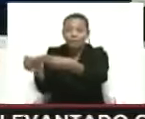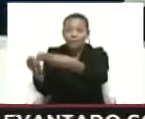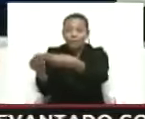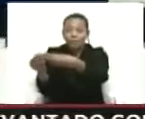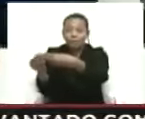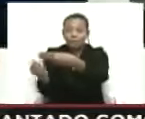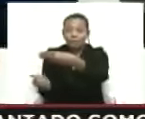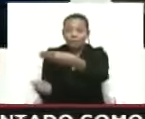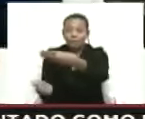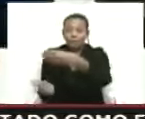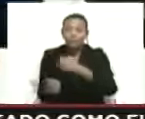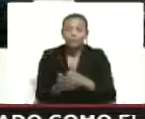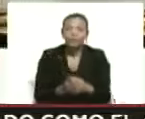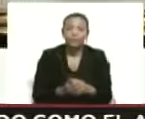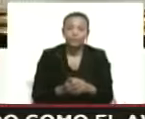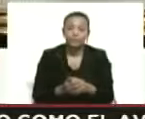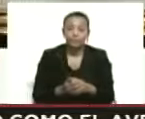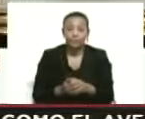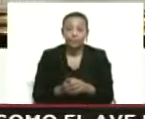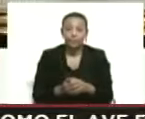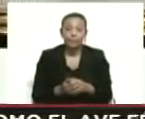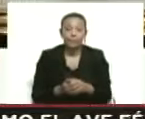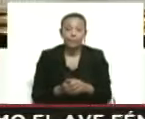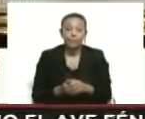Bolivariana de Venezuela.